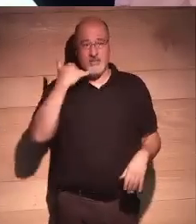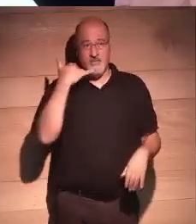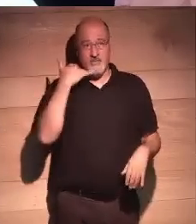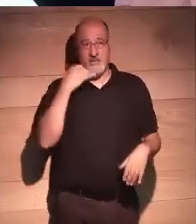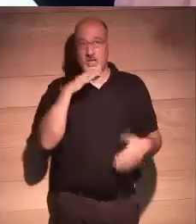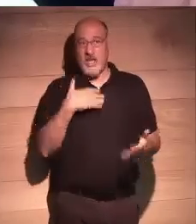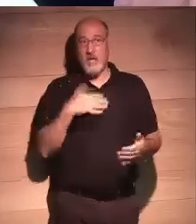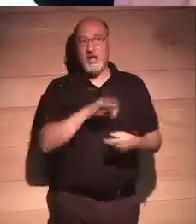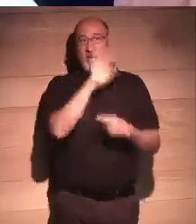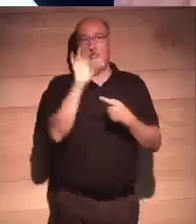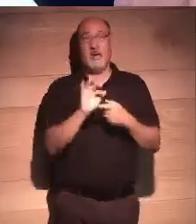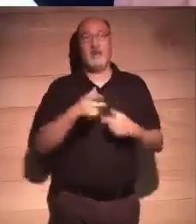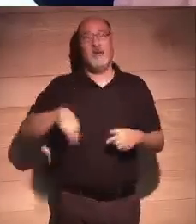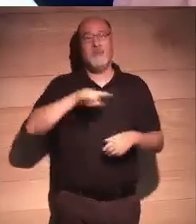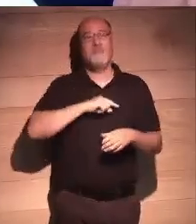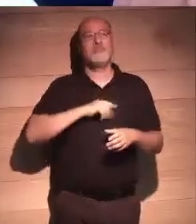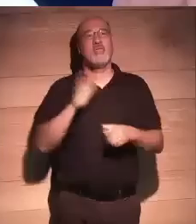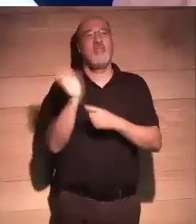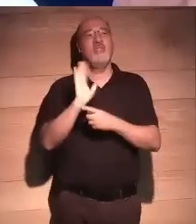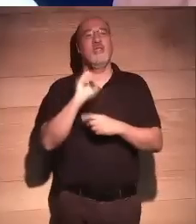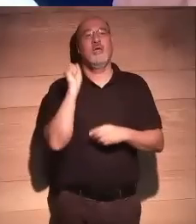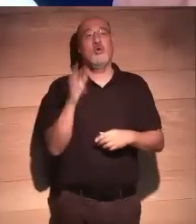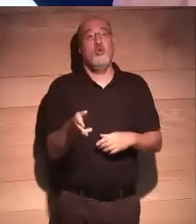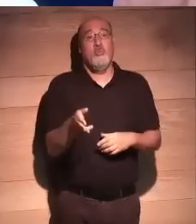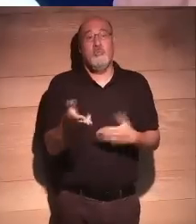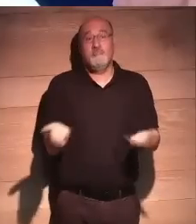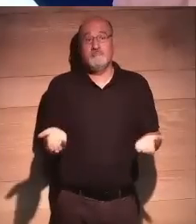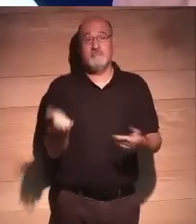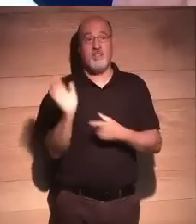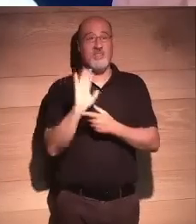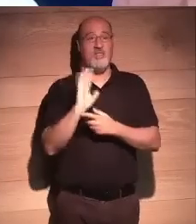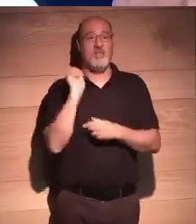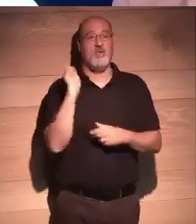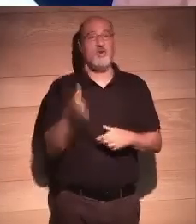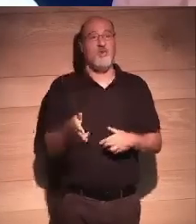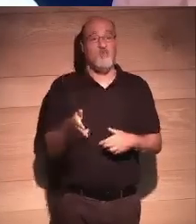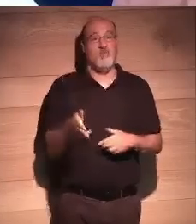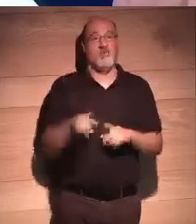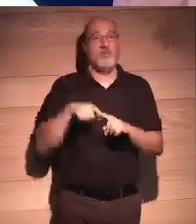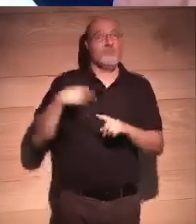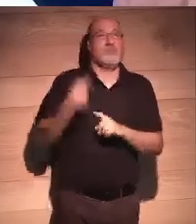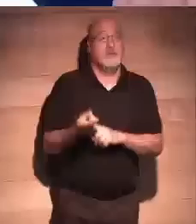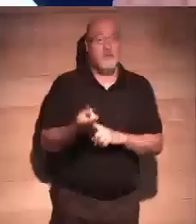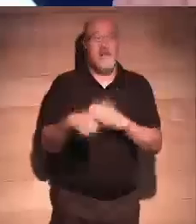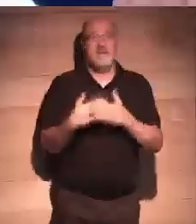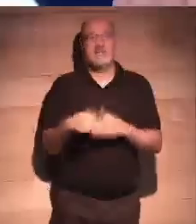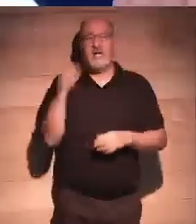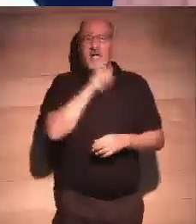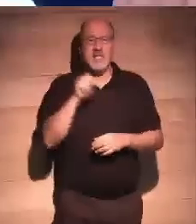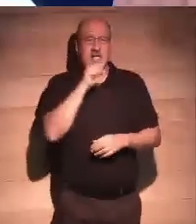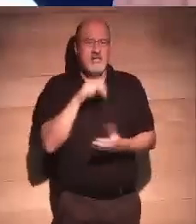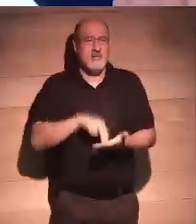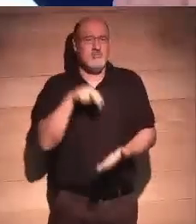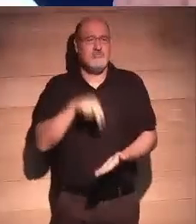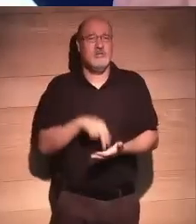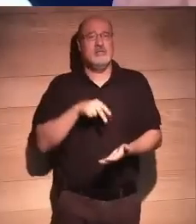y a continuación van a ver ustedes Cineclub. Y eso lo hacía Leticia Sabater. Y luego ya fue creciendo, pues hasta cantar la salchipapa. O sea, es una